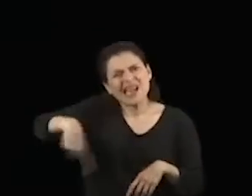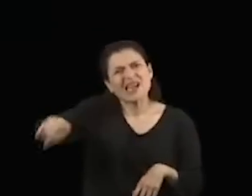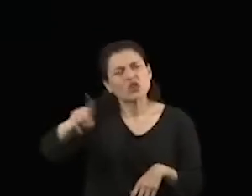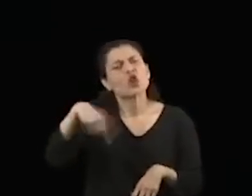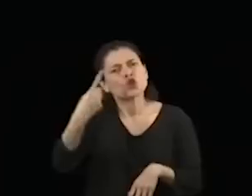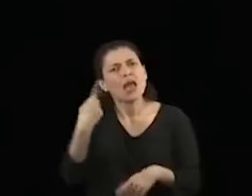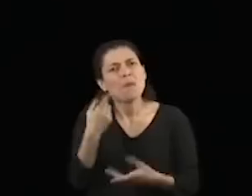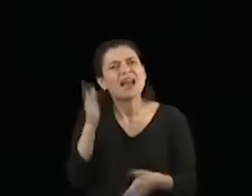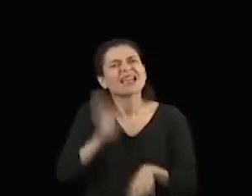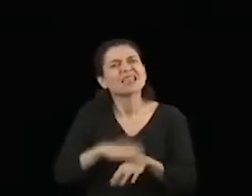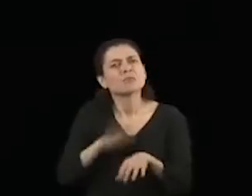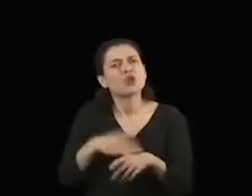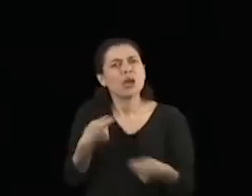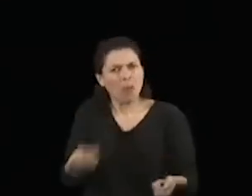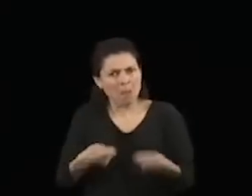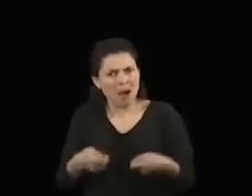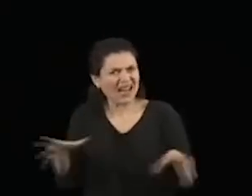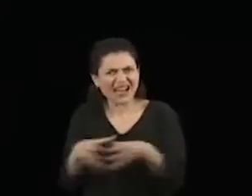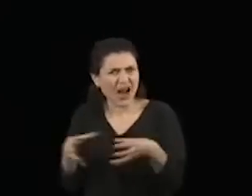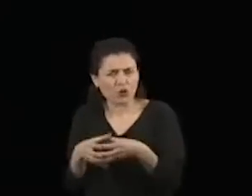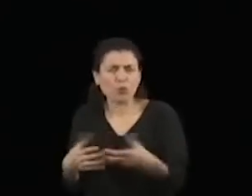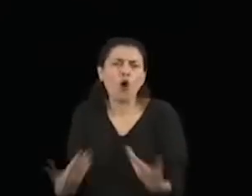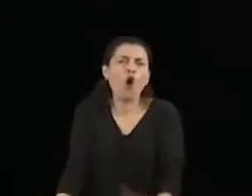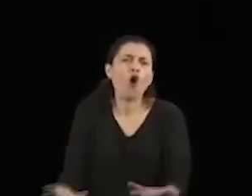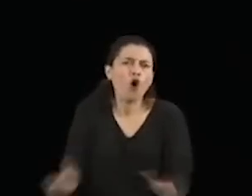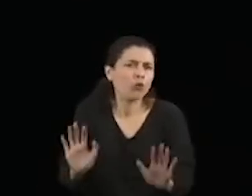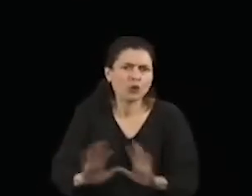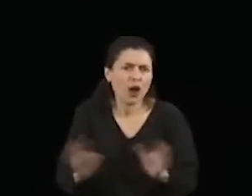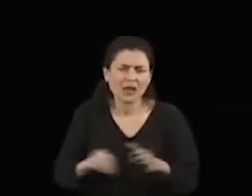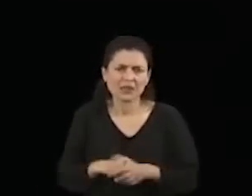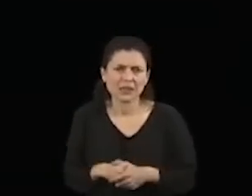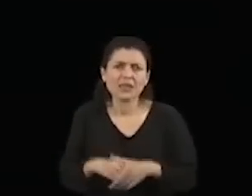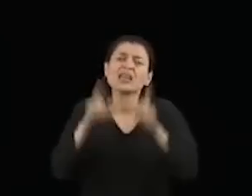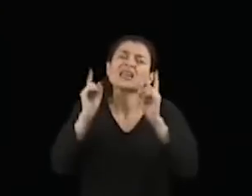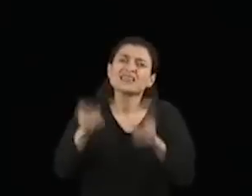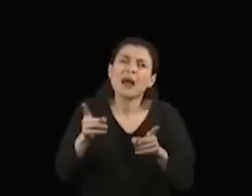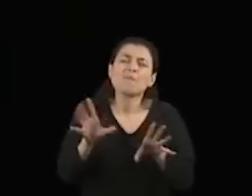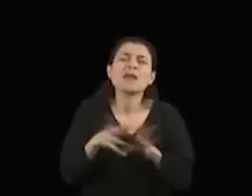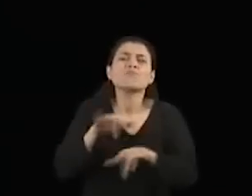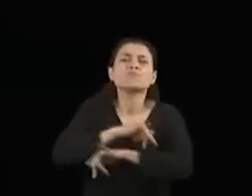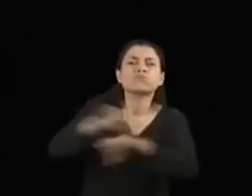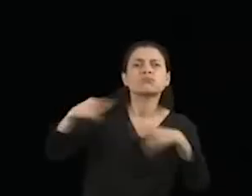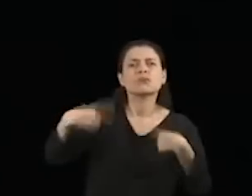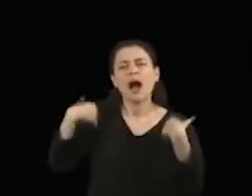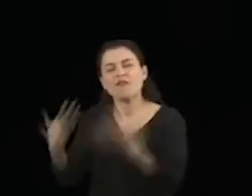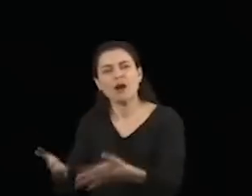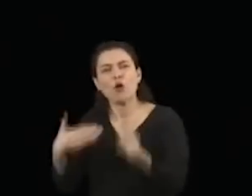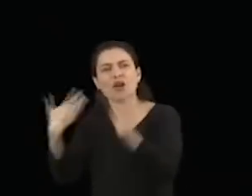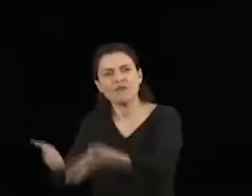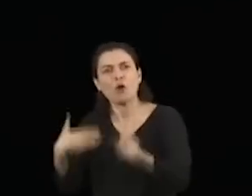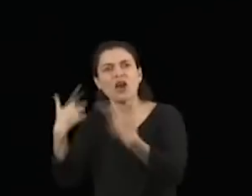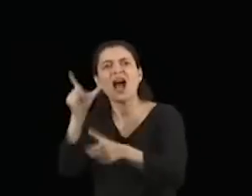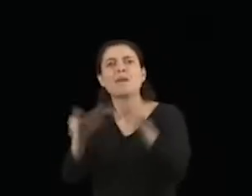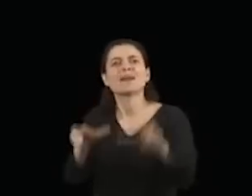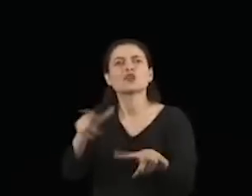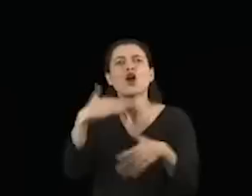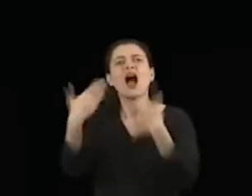el arco y, digamos, y obviamente que la pauta juega un rol fundamental, la cual nosotros hemos cortado, porque, digamos,